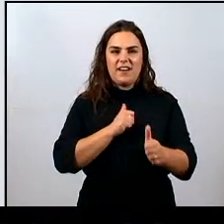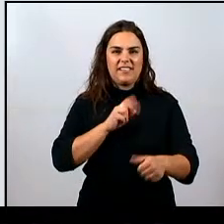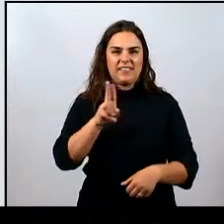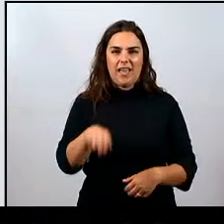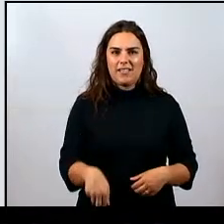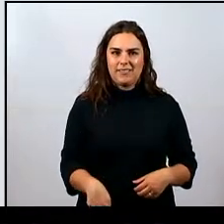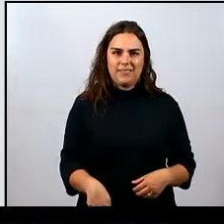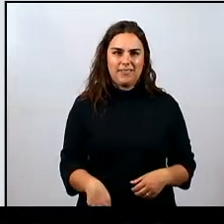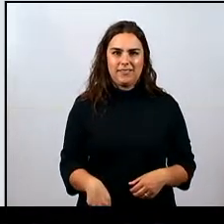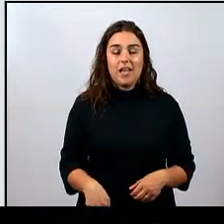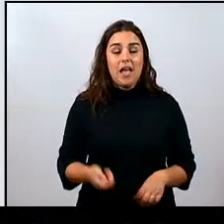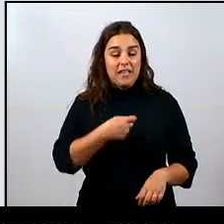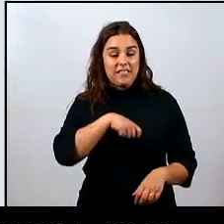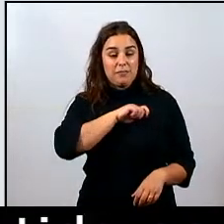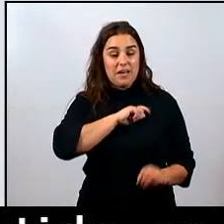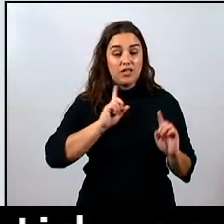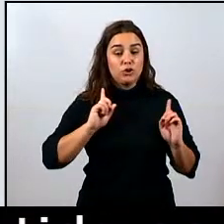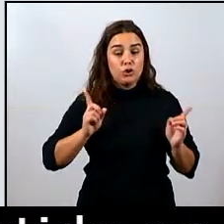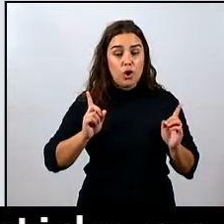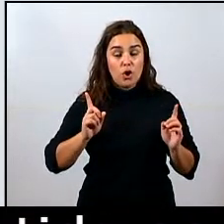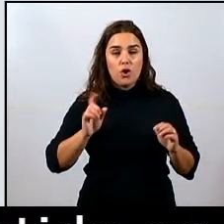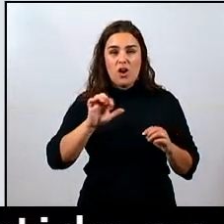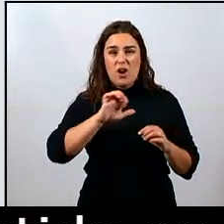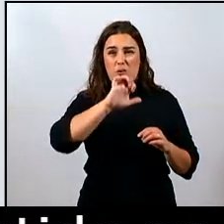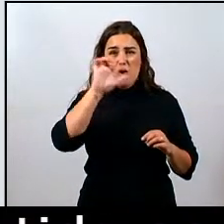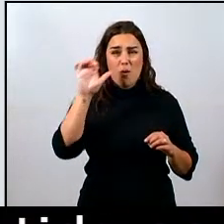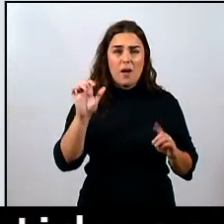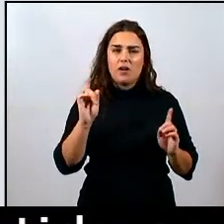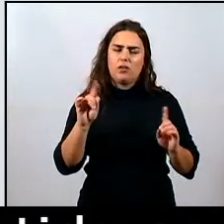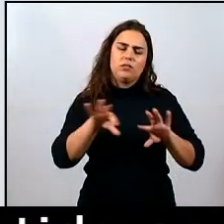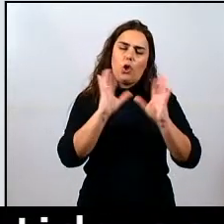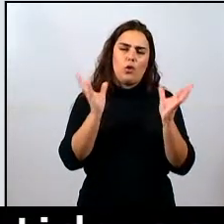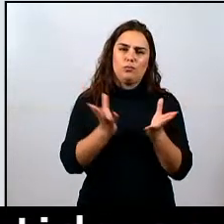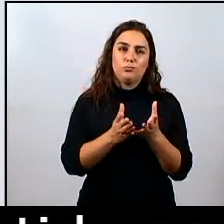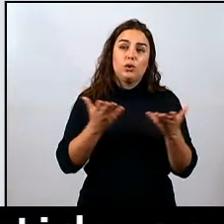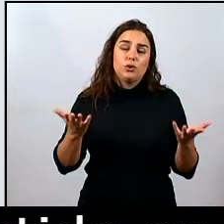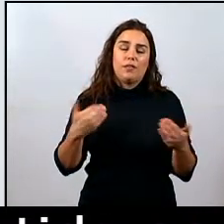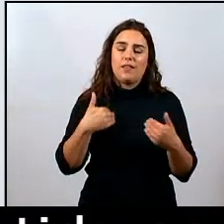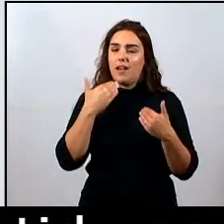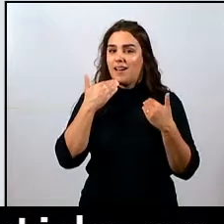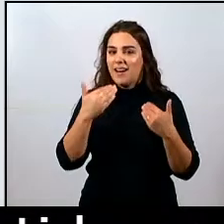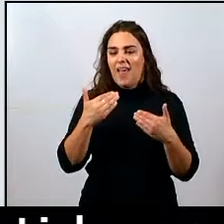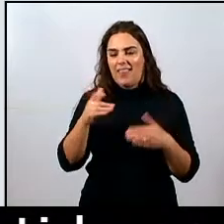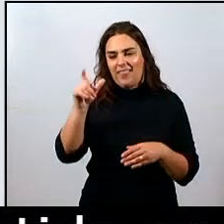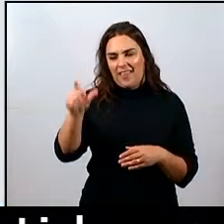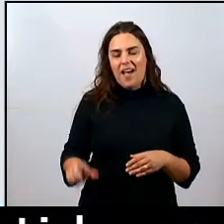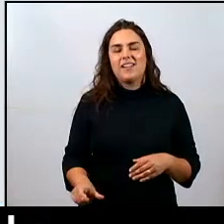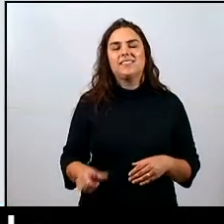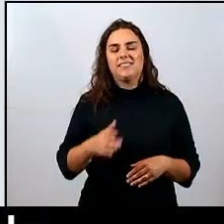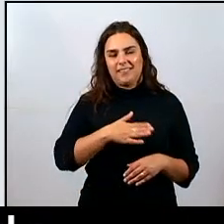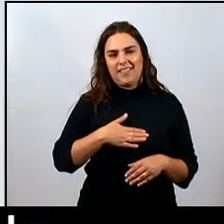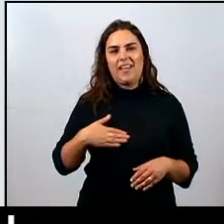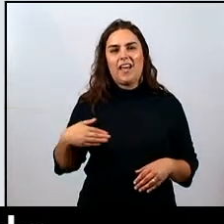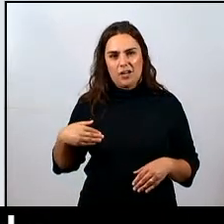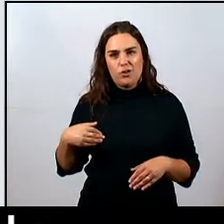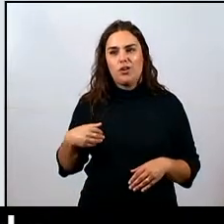referente, no solo en España, no solo en Europa, sino en todo el mundo. Así es que quiero agradecerte, Isabel,